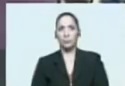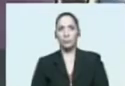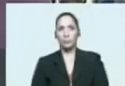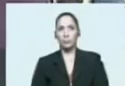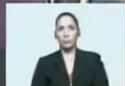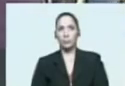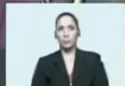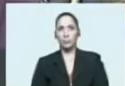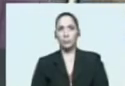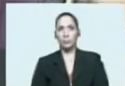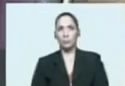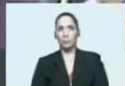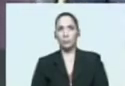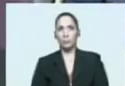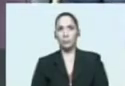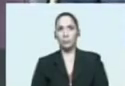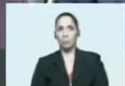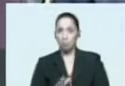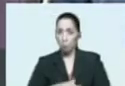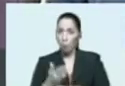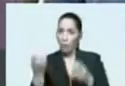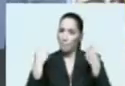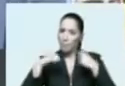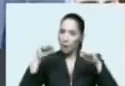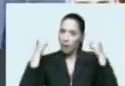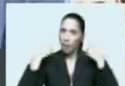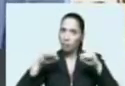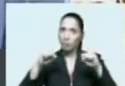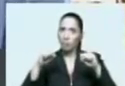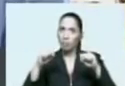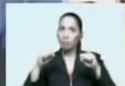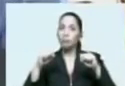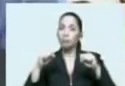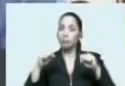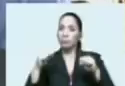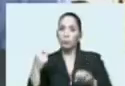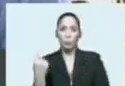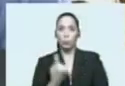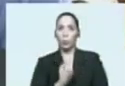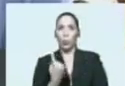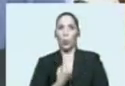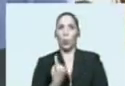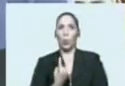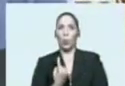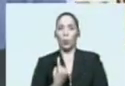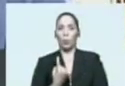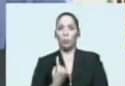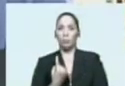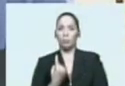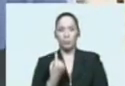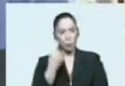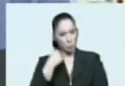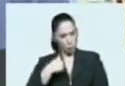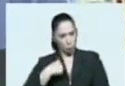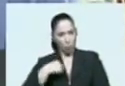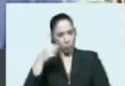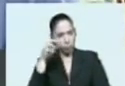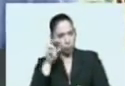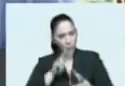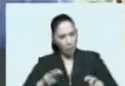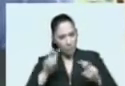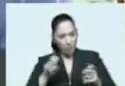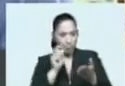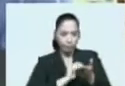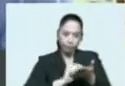porque es un ejercicio cotidiano no solamente revisar sus escritos revisar